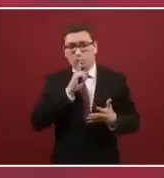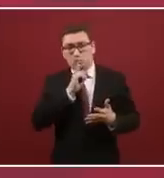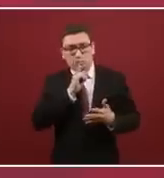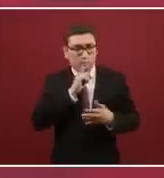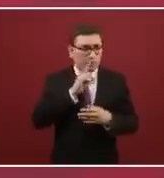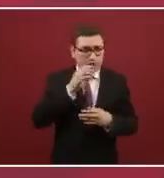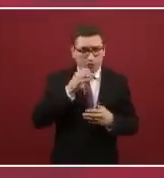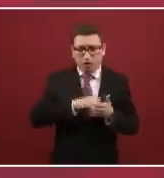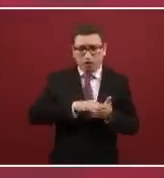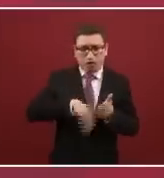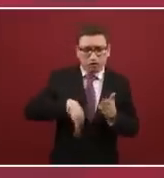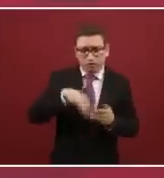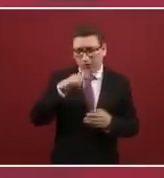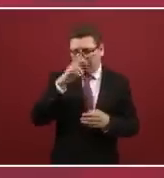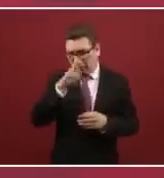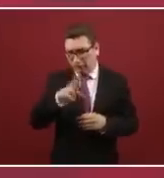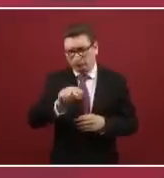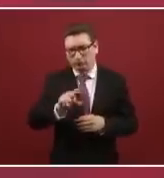sino